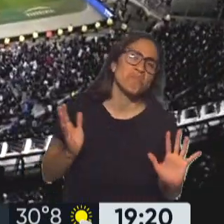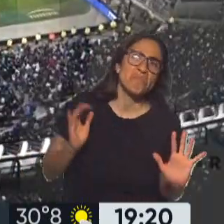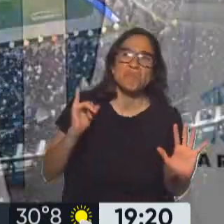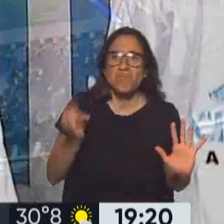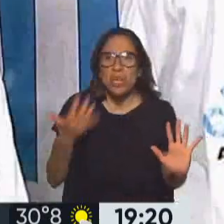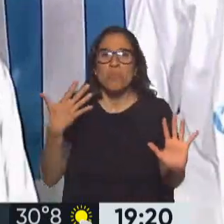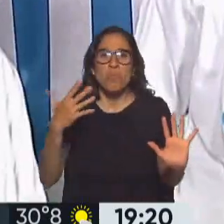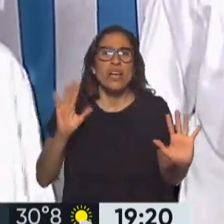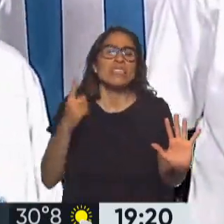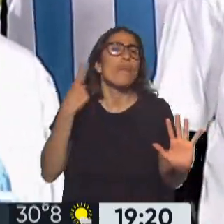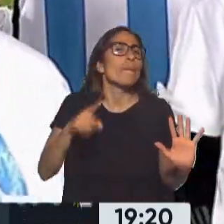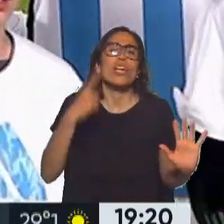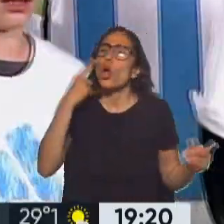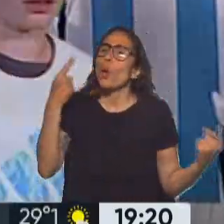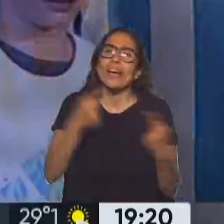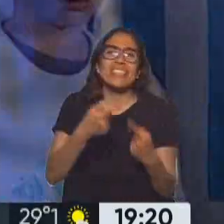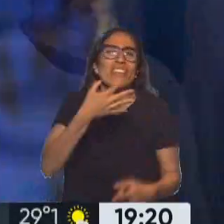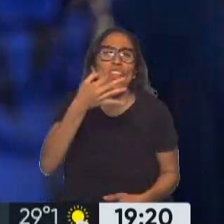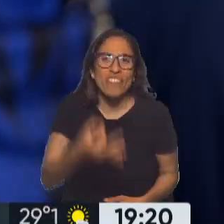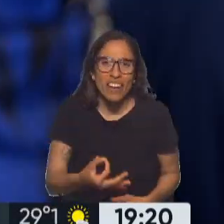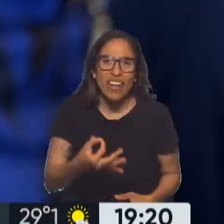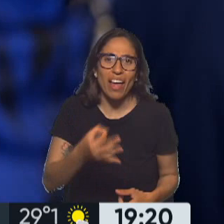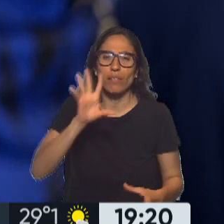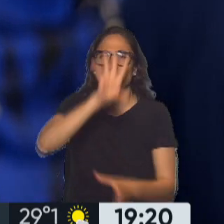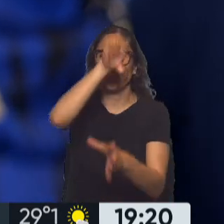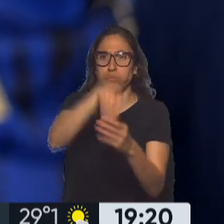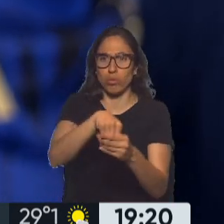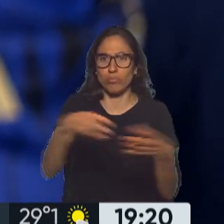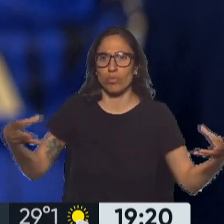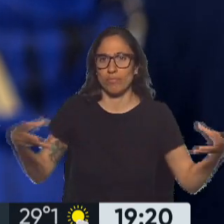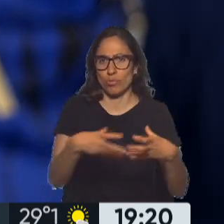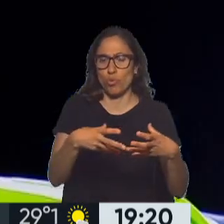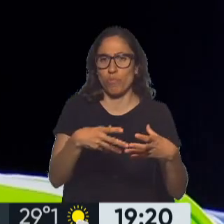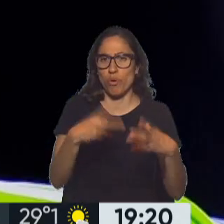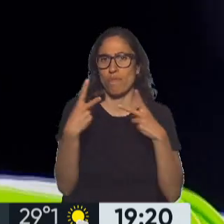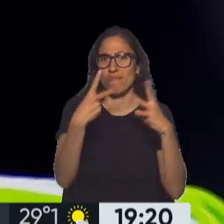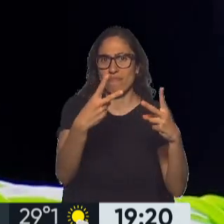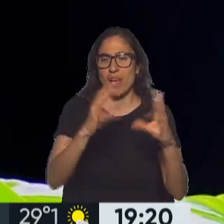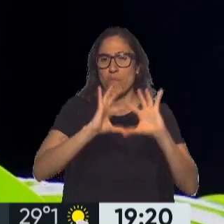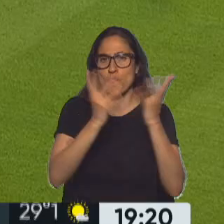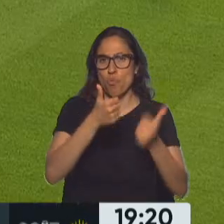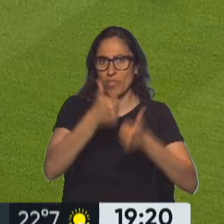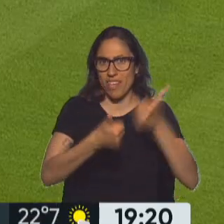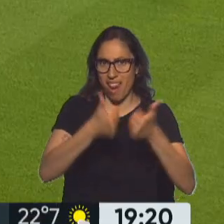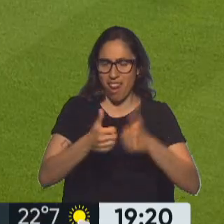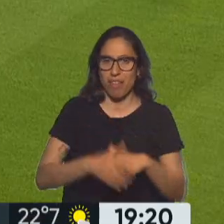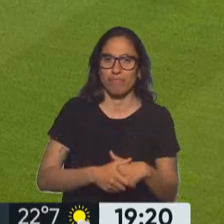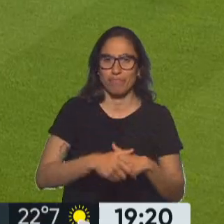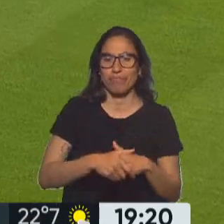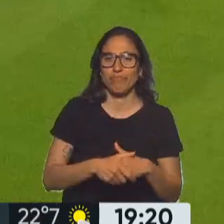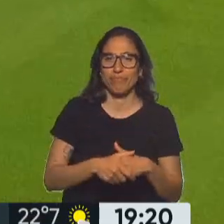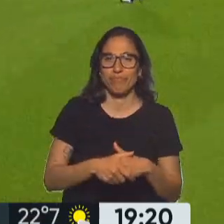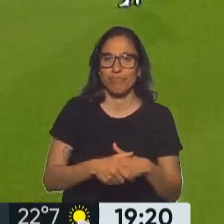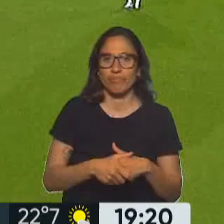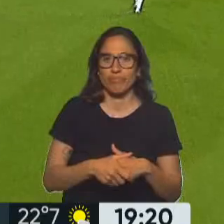acá el objetivo es meterse en el mundial. Seguro. E imagínate. Van a ir los dos tranquilamente. No, es que, Daniel, son 7. Son